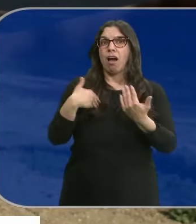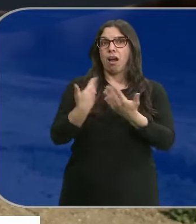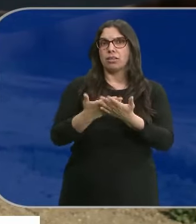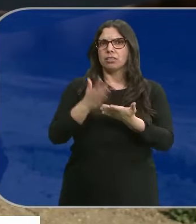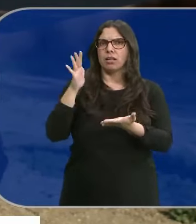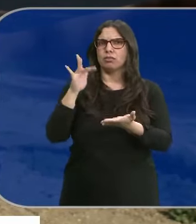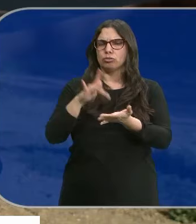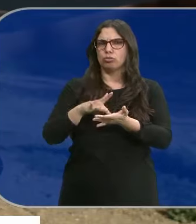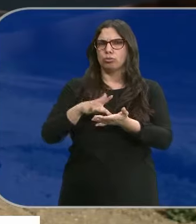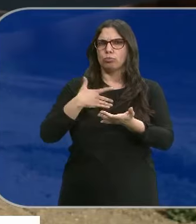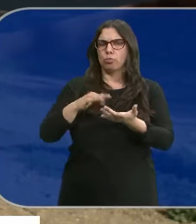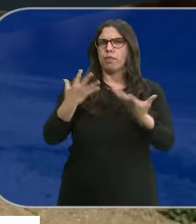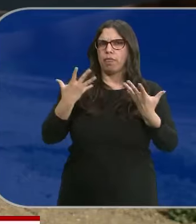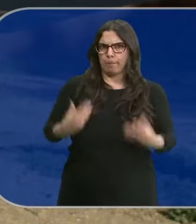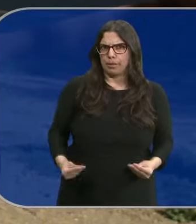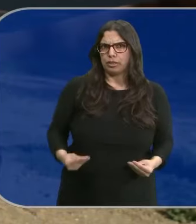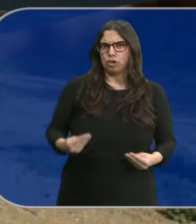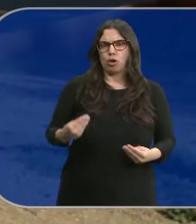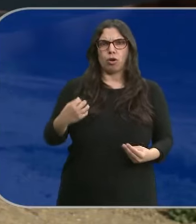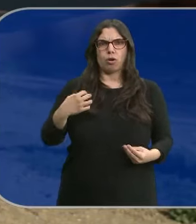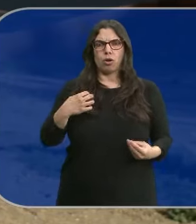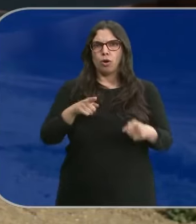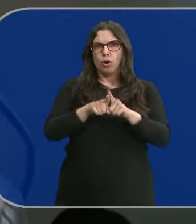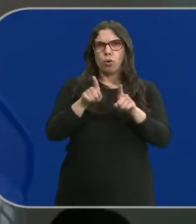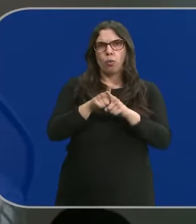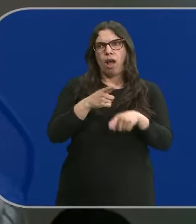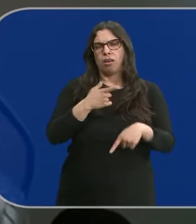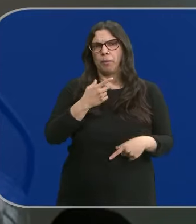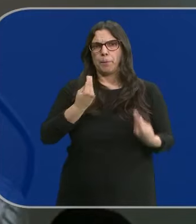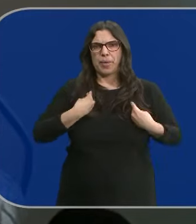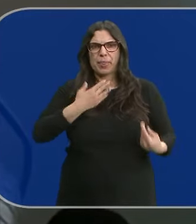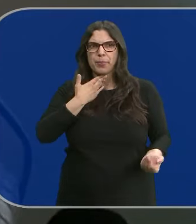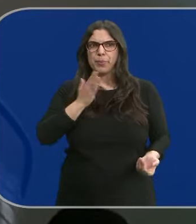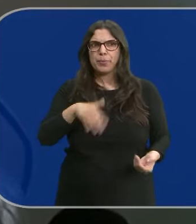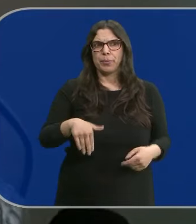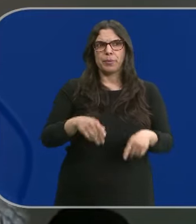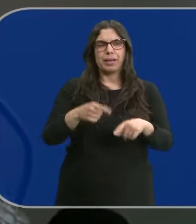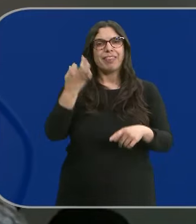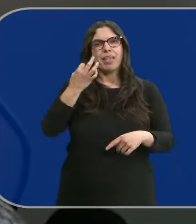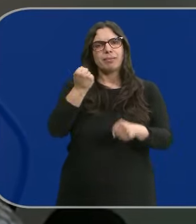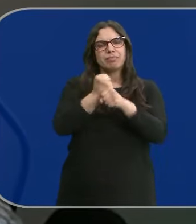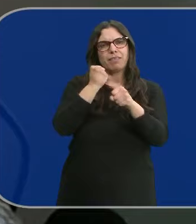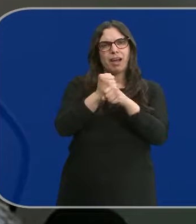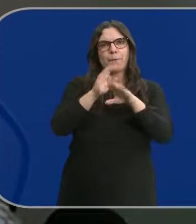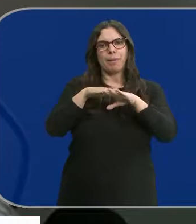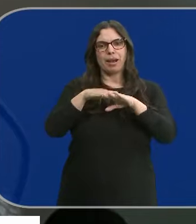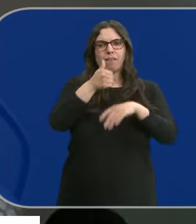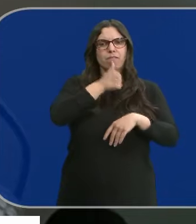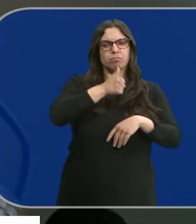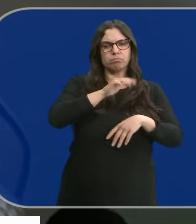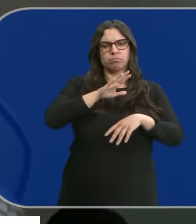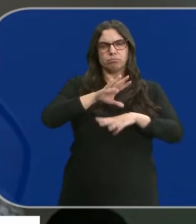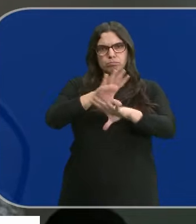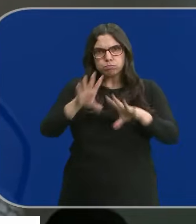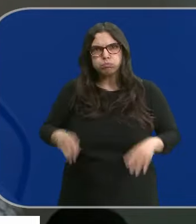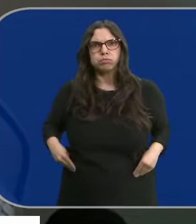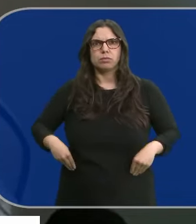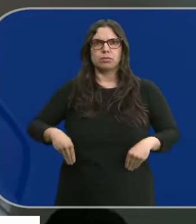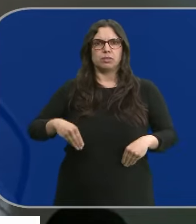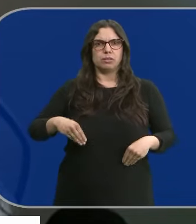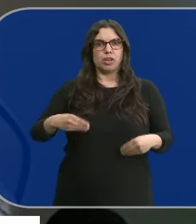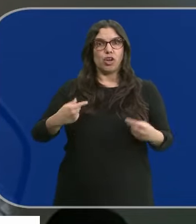pueden llegar a depresión y desesperanza vital. Se trataría de trabajar la tolerancia a la frustración. A partir de